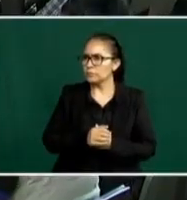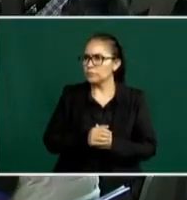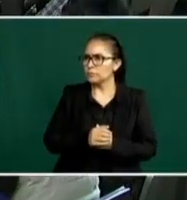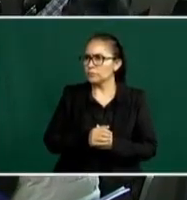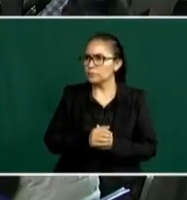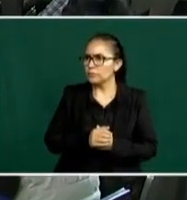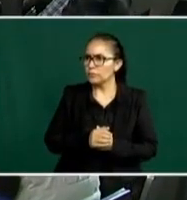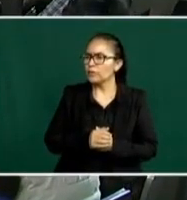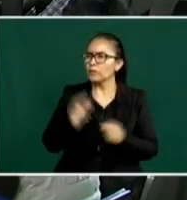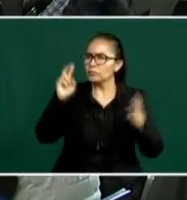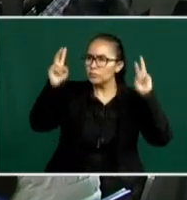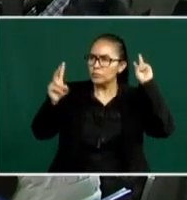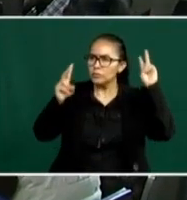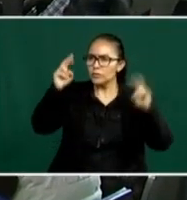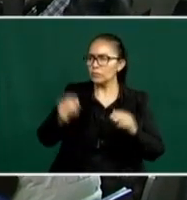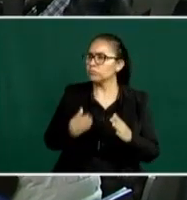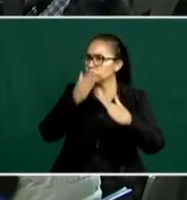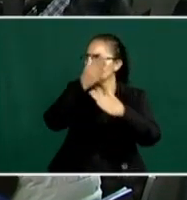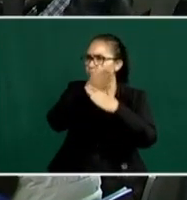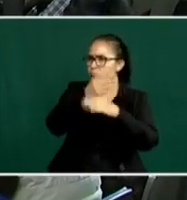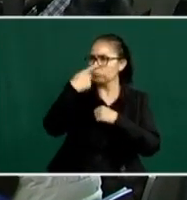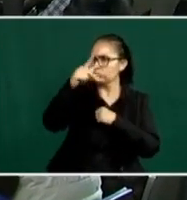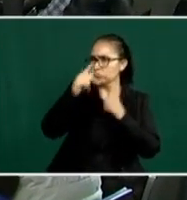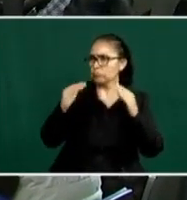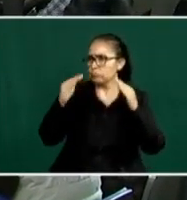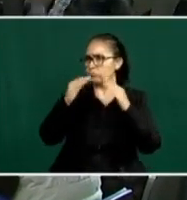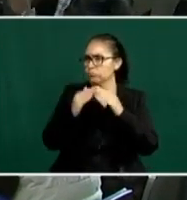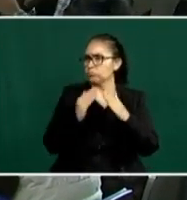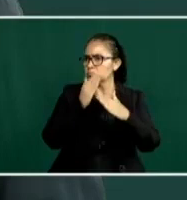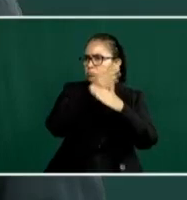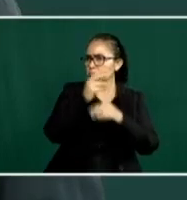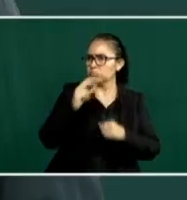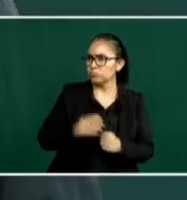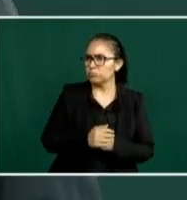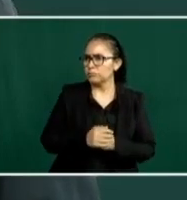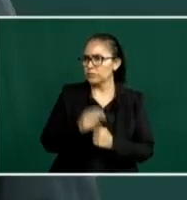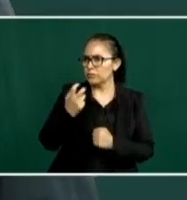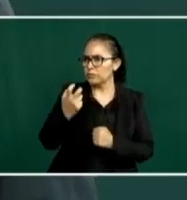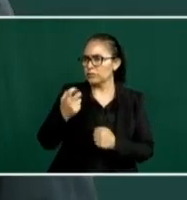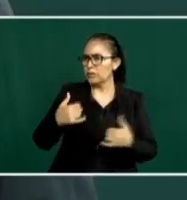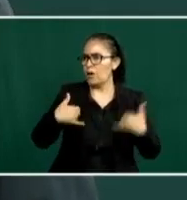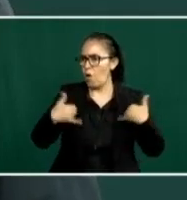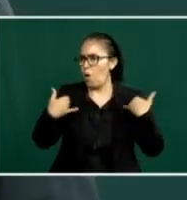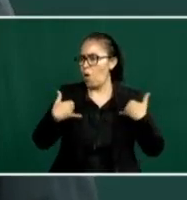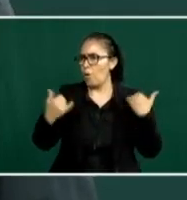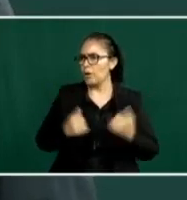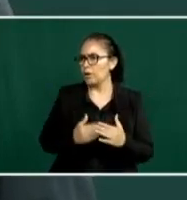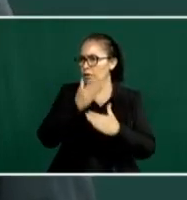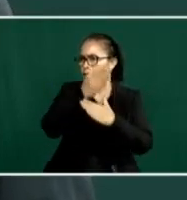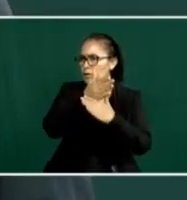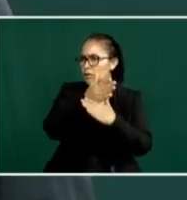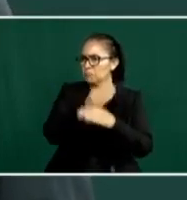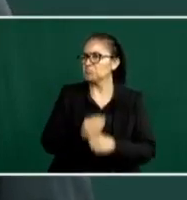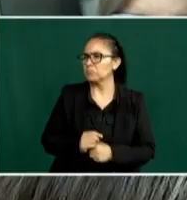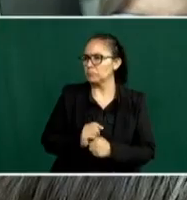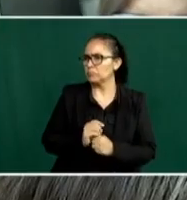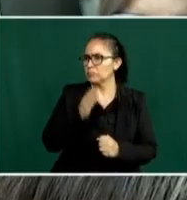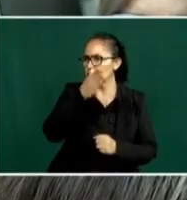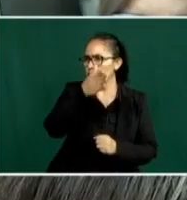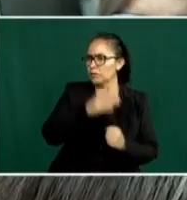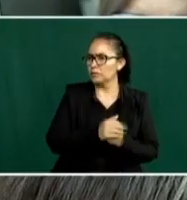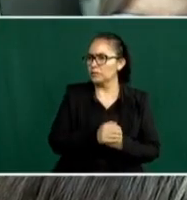lo visitara otro día al Palacio de Gobierno. Este jovencito fue ahí otro